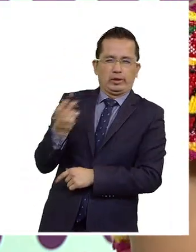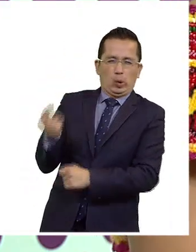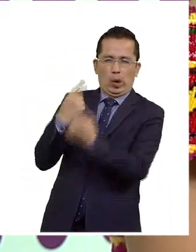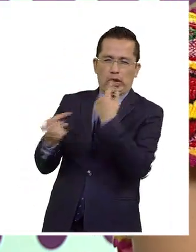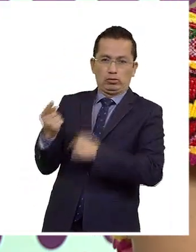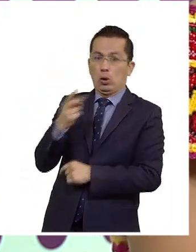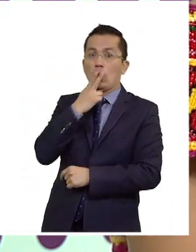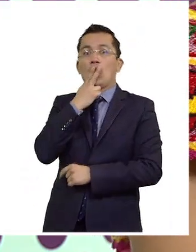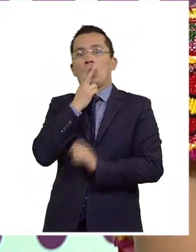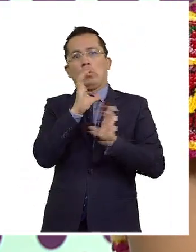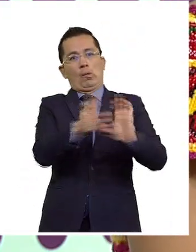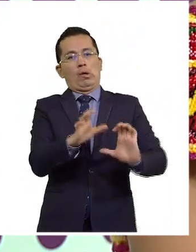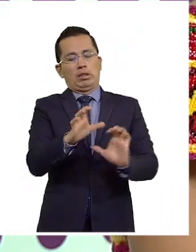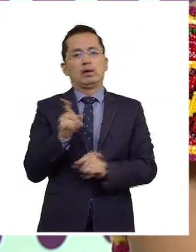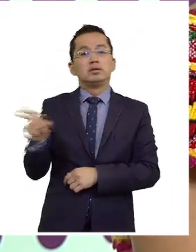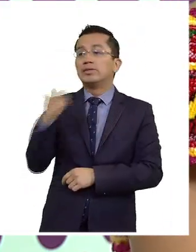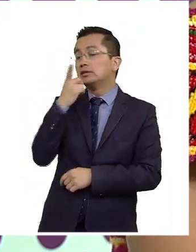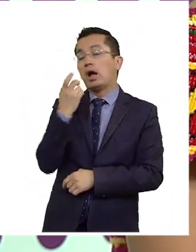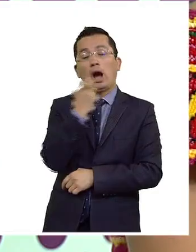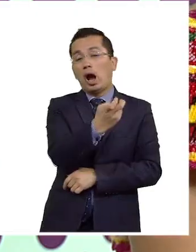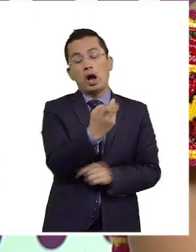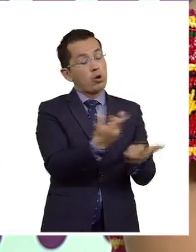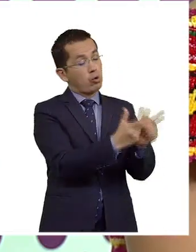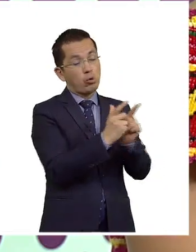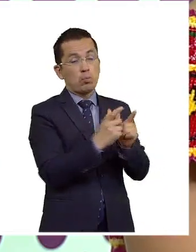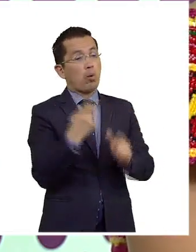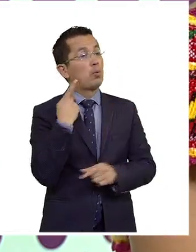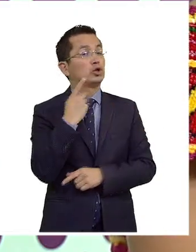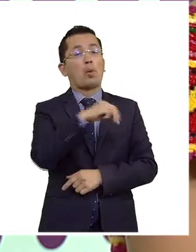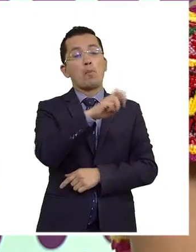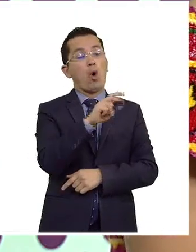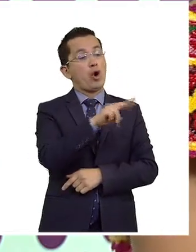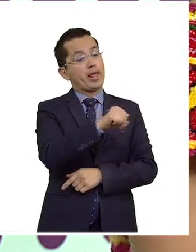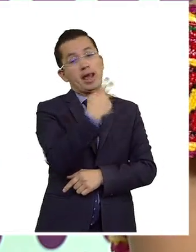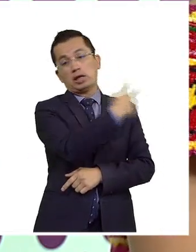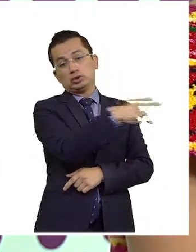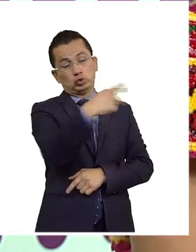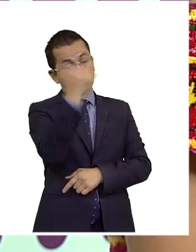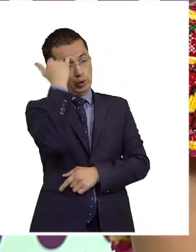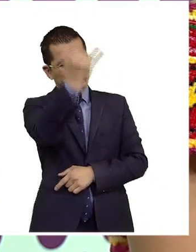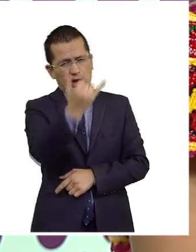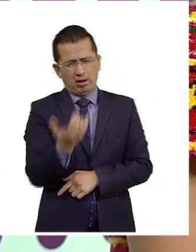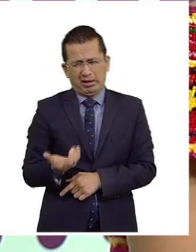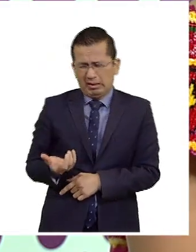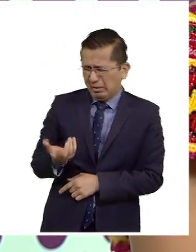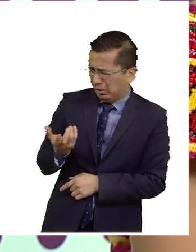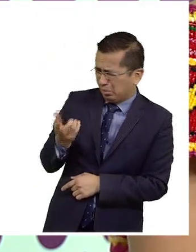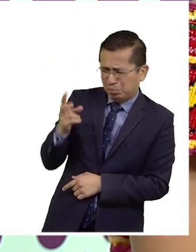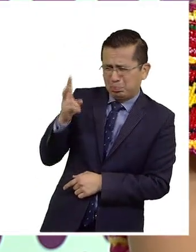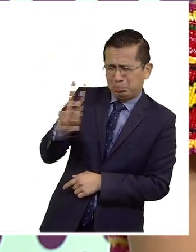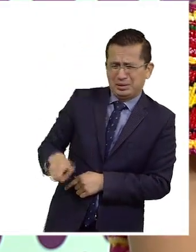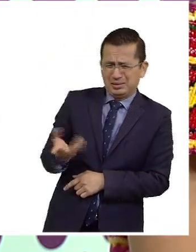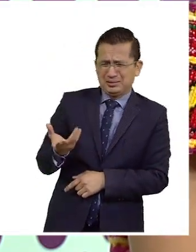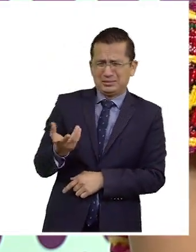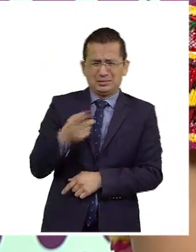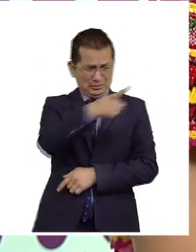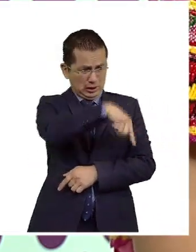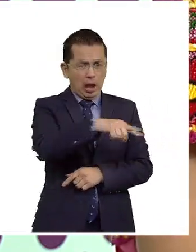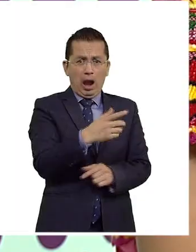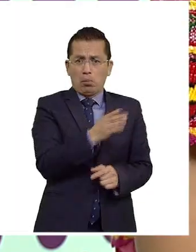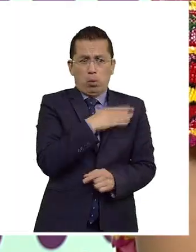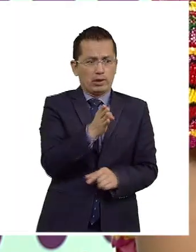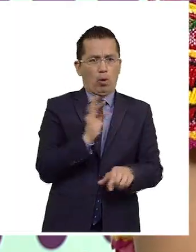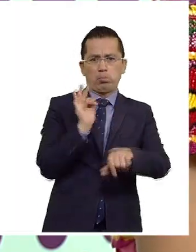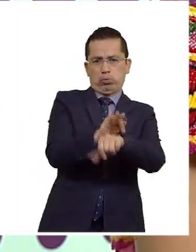bueno que a Morena se le ocurra apoyar a las personas, claro, ¿no?, que necesitan que se hagan leyes para que les protejan. Claro. Yo